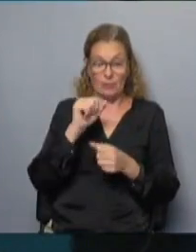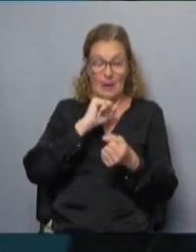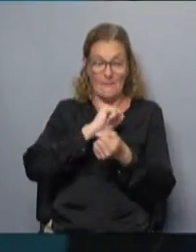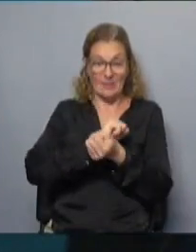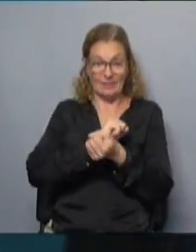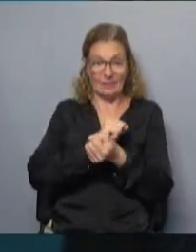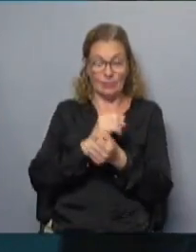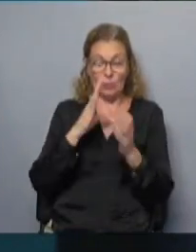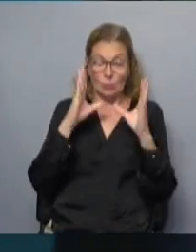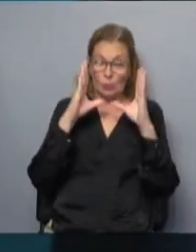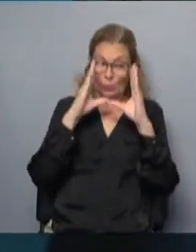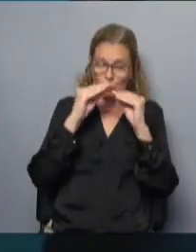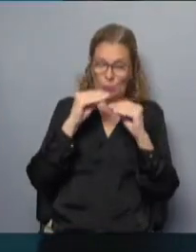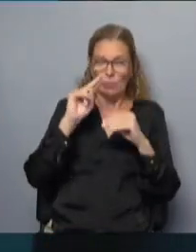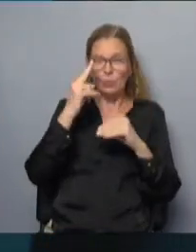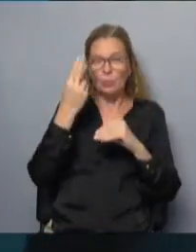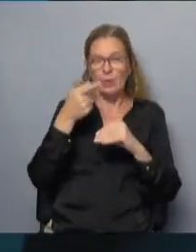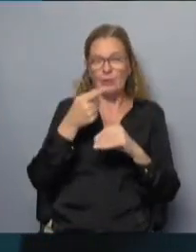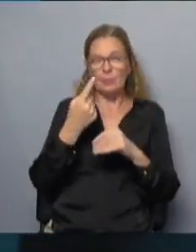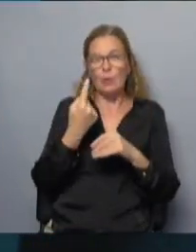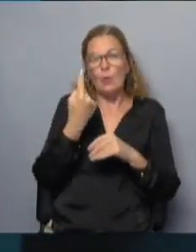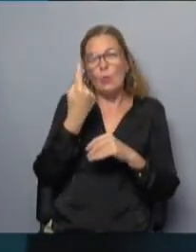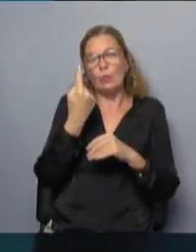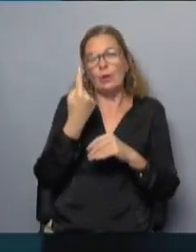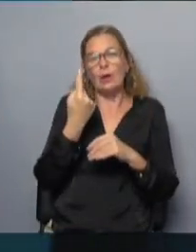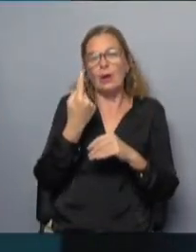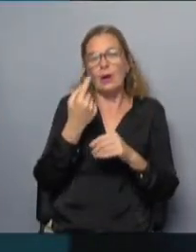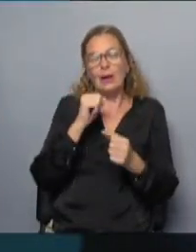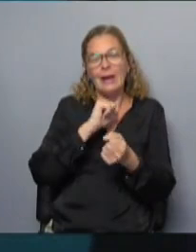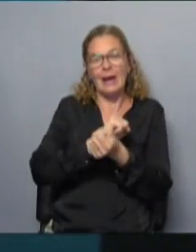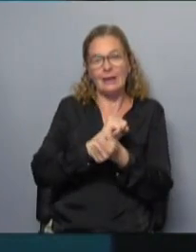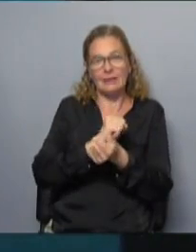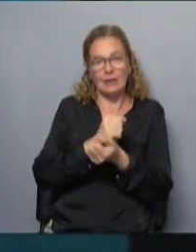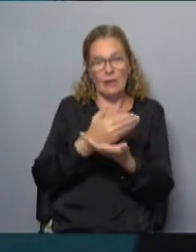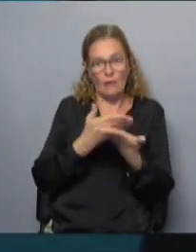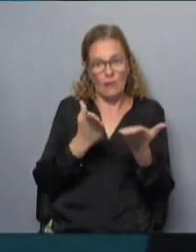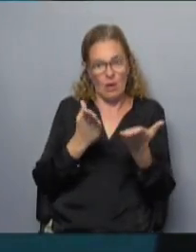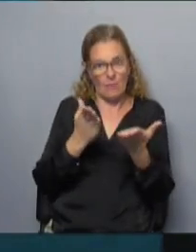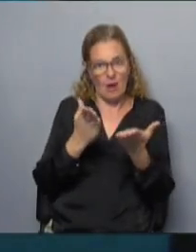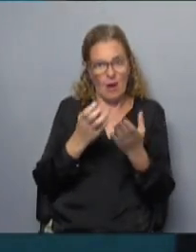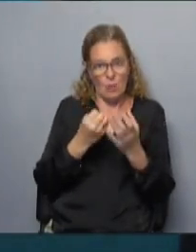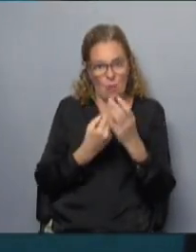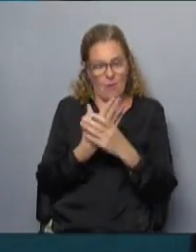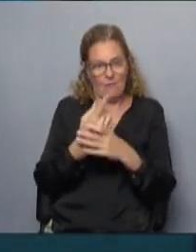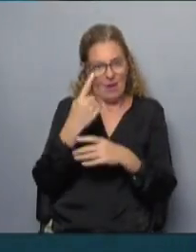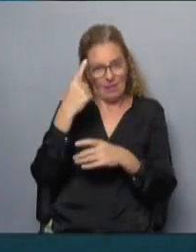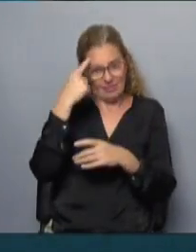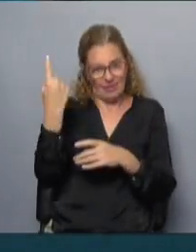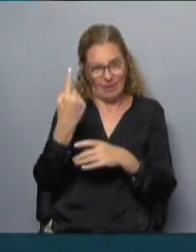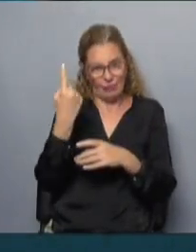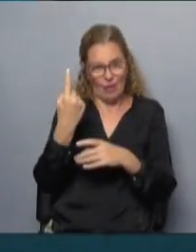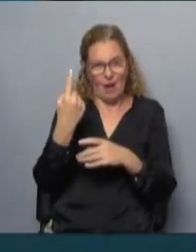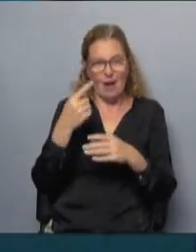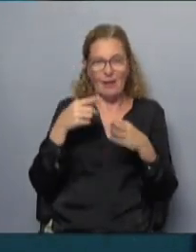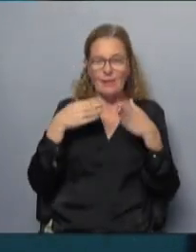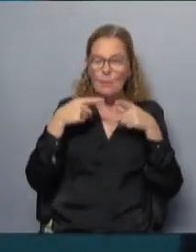panorama oscuro uruguay tuvo una excepción tuvo una cárcel que fue un modelo a nivel internacional la unidad 6 de punta de rieles